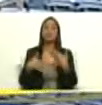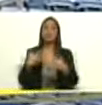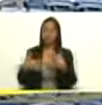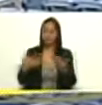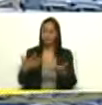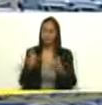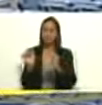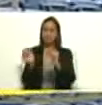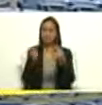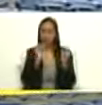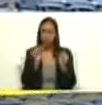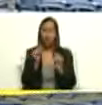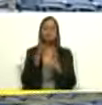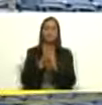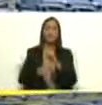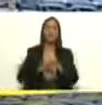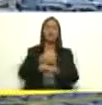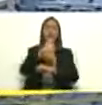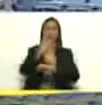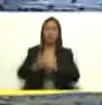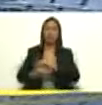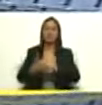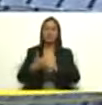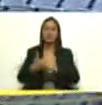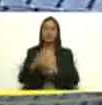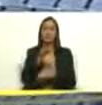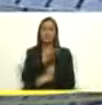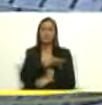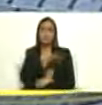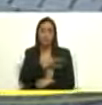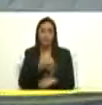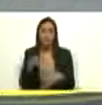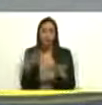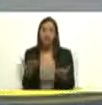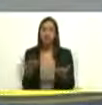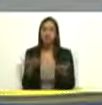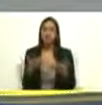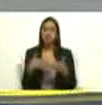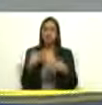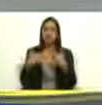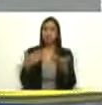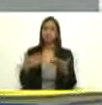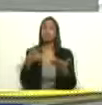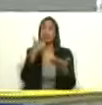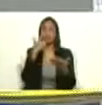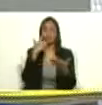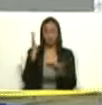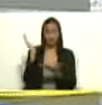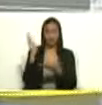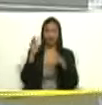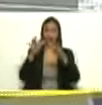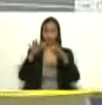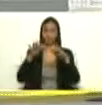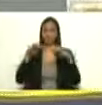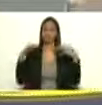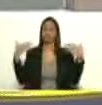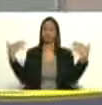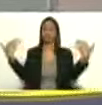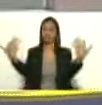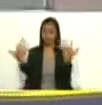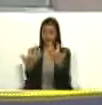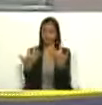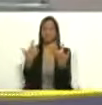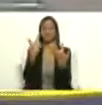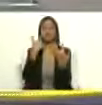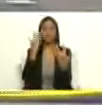de de los programas económicos que apuntan a garantizar el estado de bienestar social de los venezolanos recordemos que el jefe de